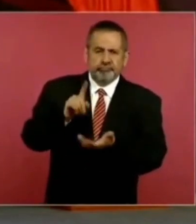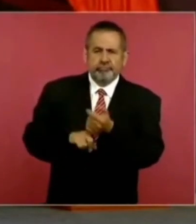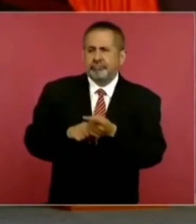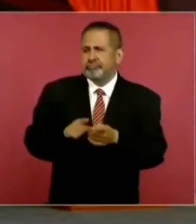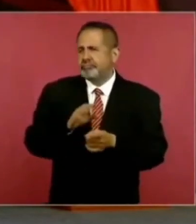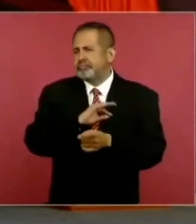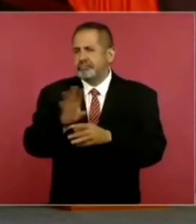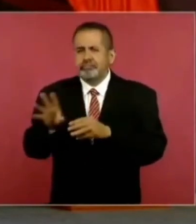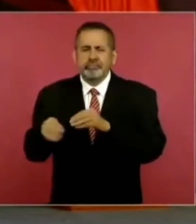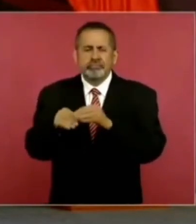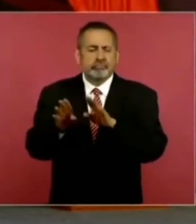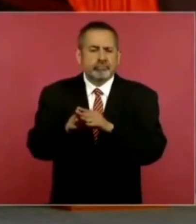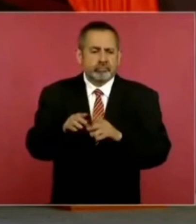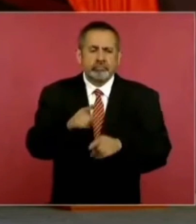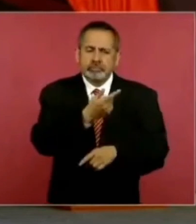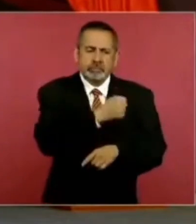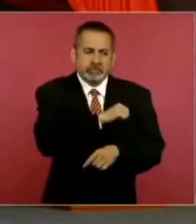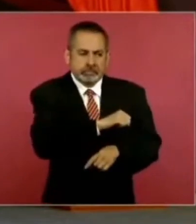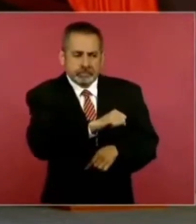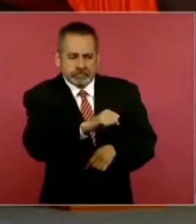habría que agregar la inflación.